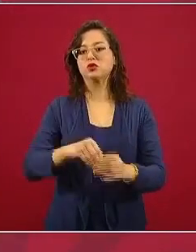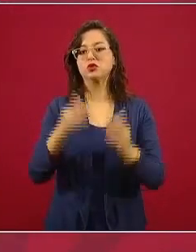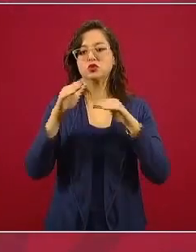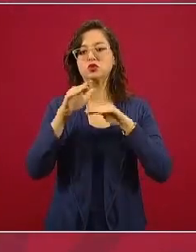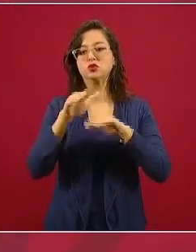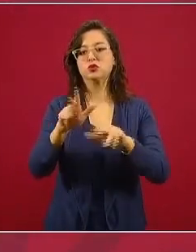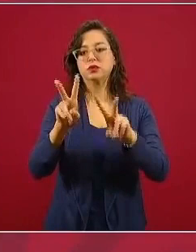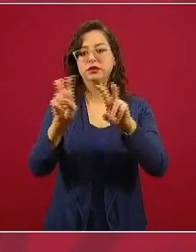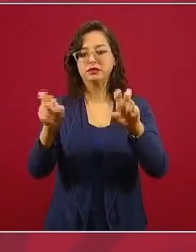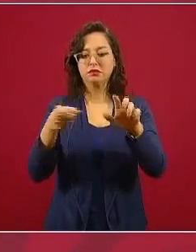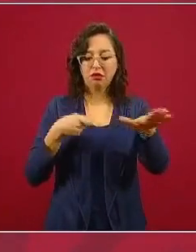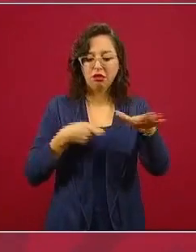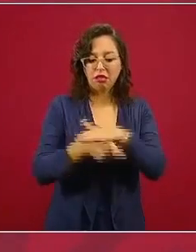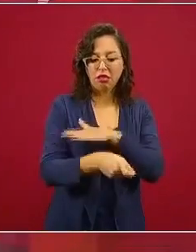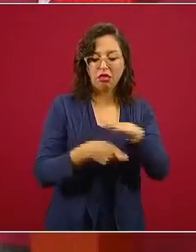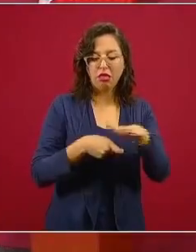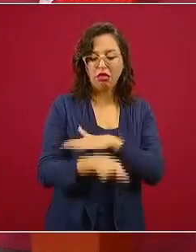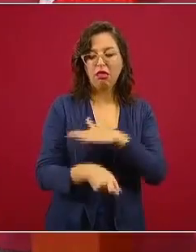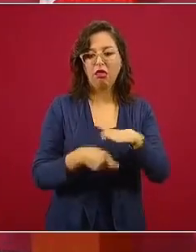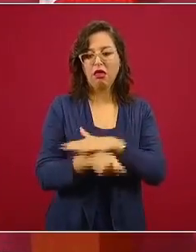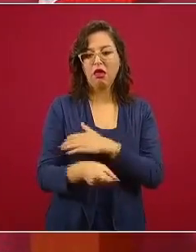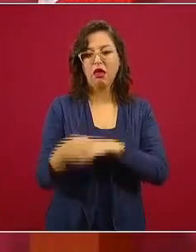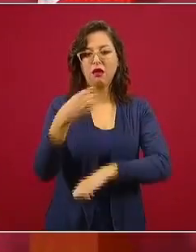de Odebrecht,